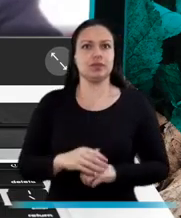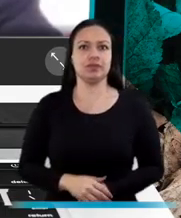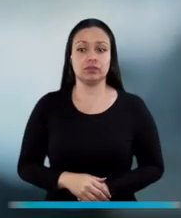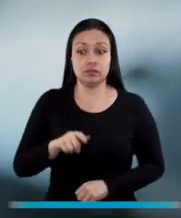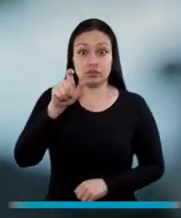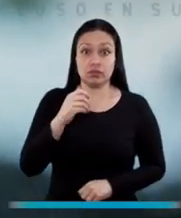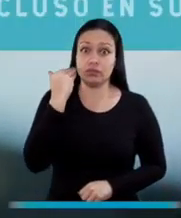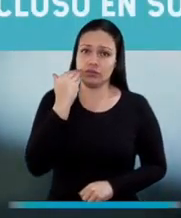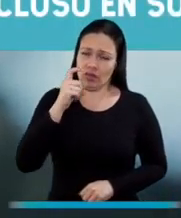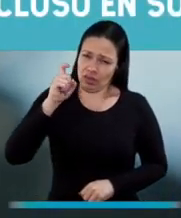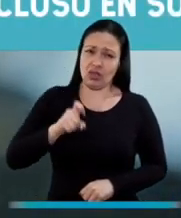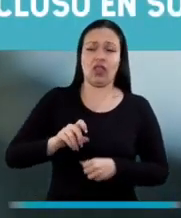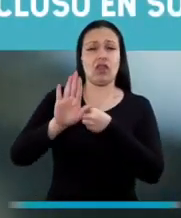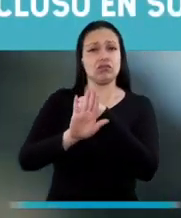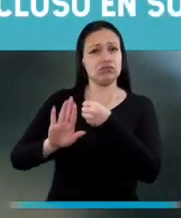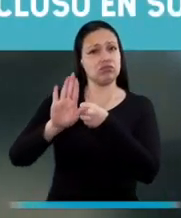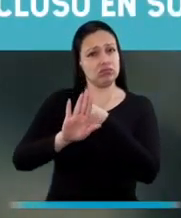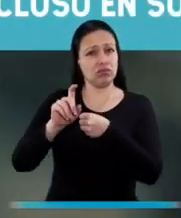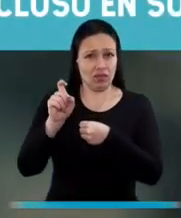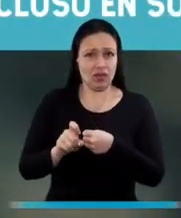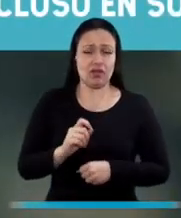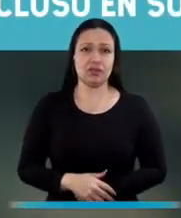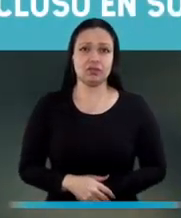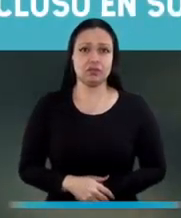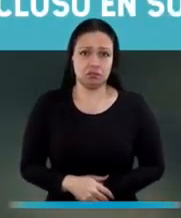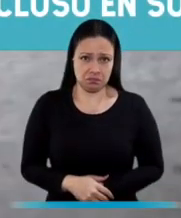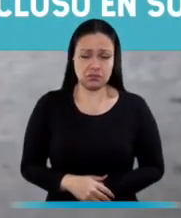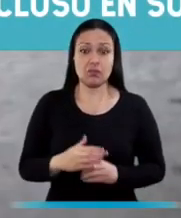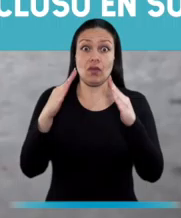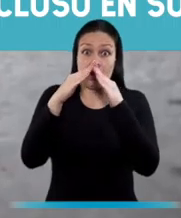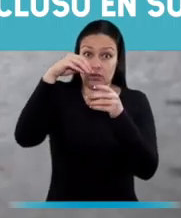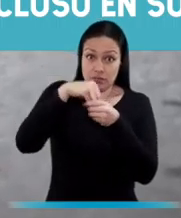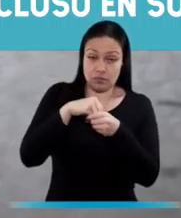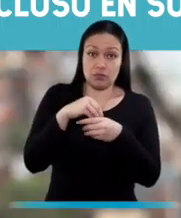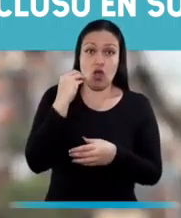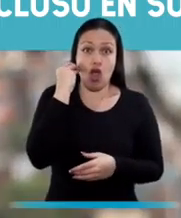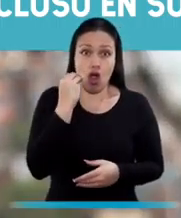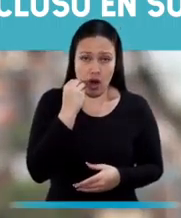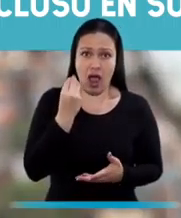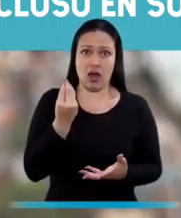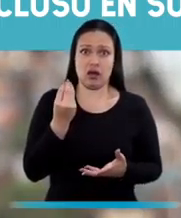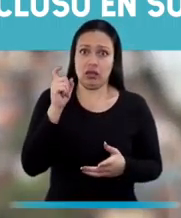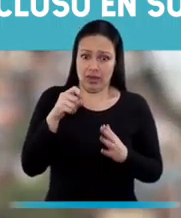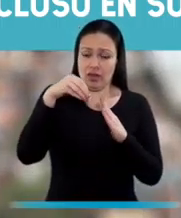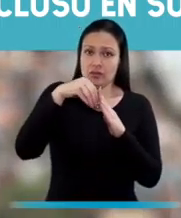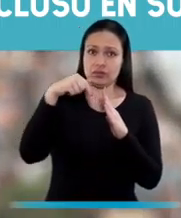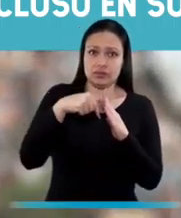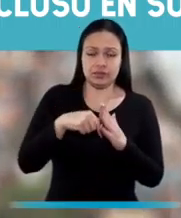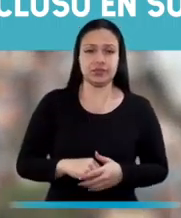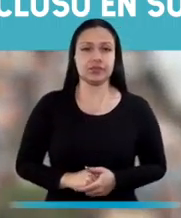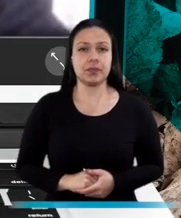debidamente atendidas. A la mujer hay que protegerla incluso en los espacios de su hogar, en la intimidad de su